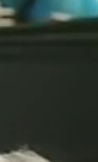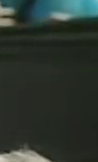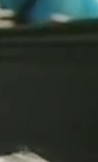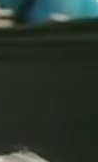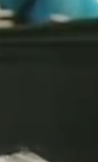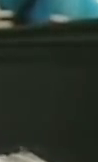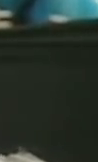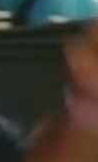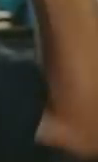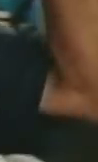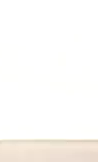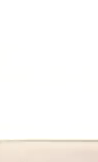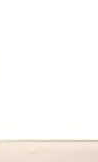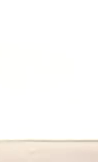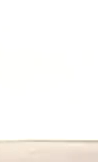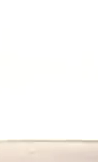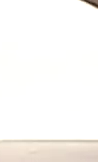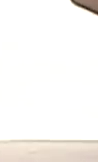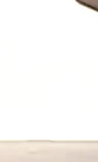es constituyente.